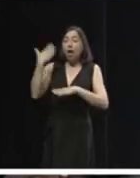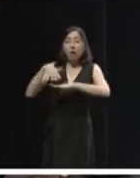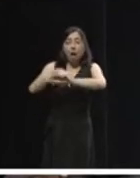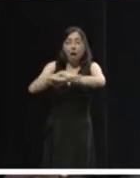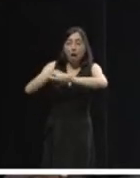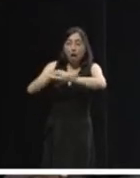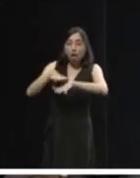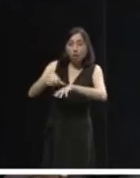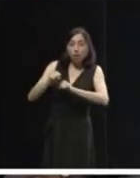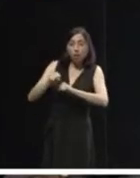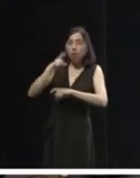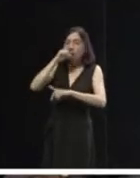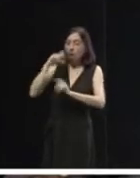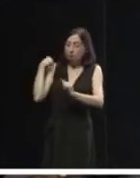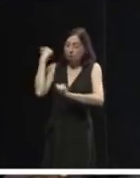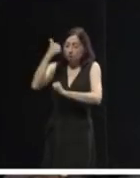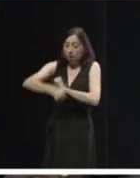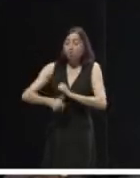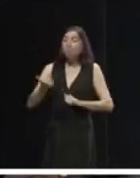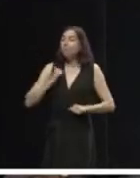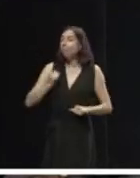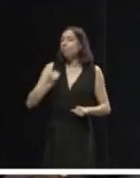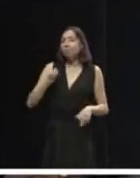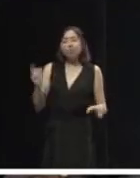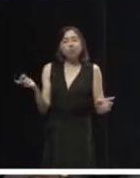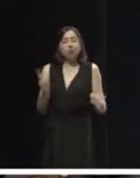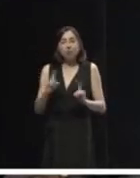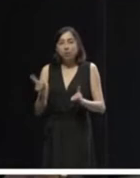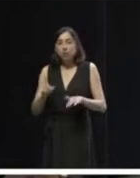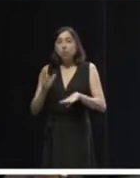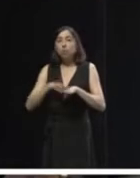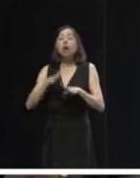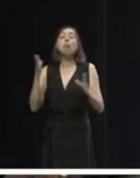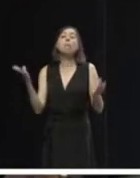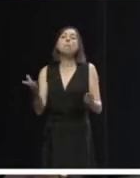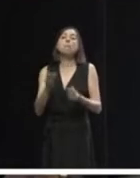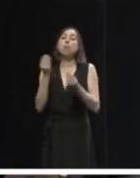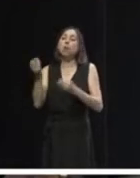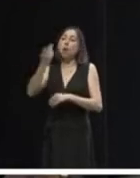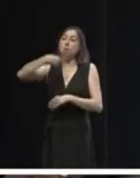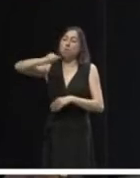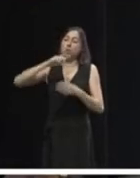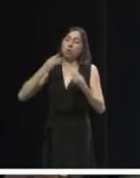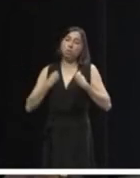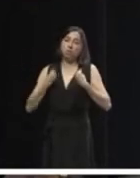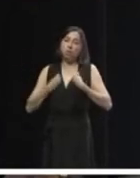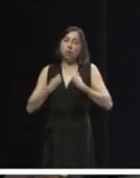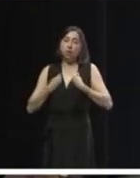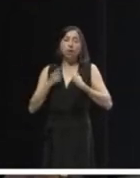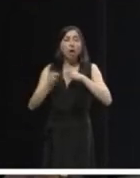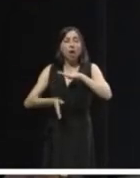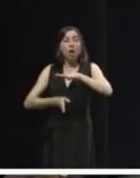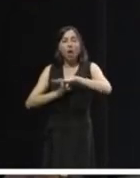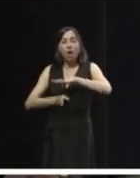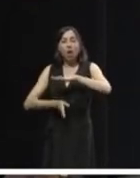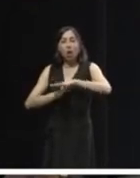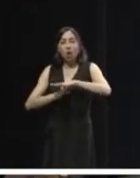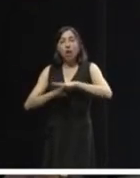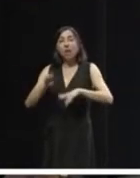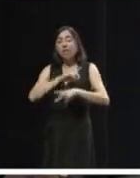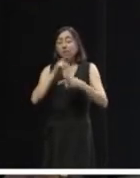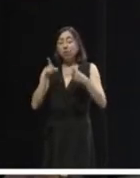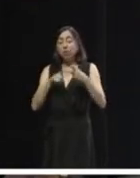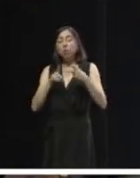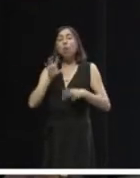años y no han aprovechado esos años para mejorar vuestras vidas. Seguís siendo la segunda